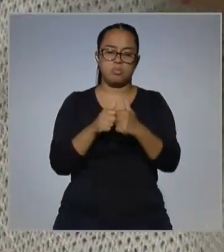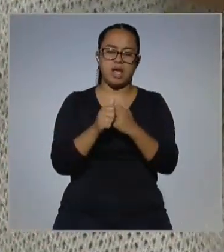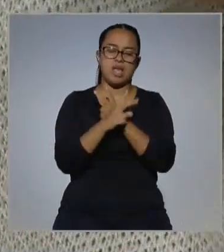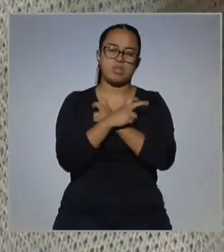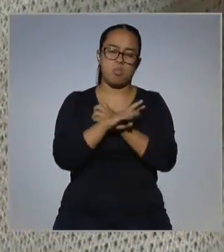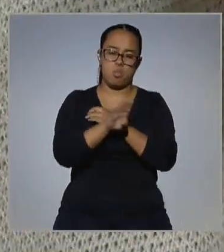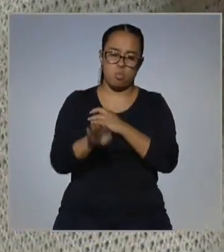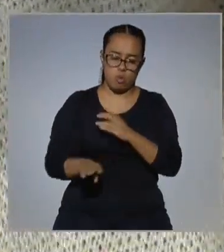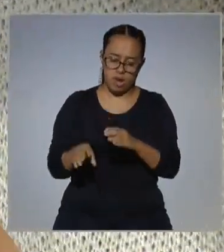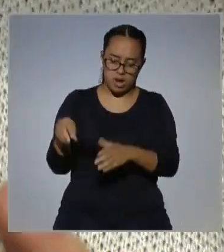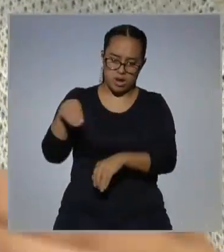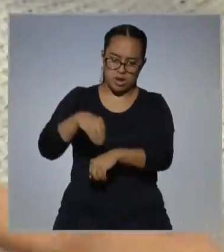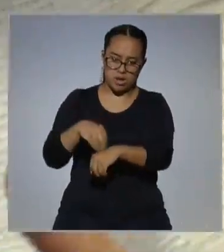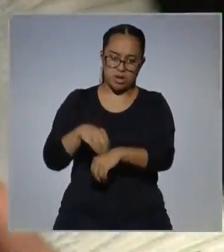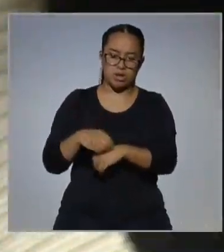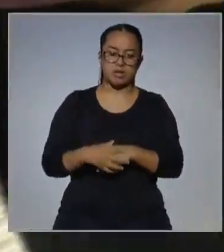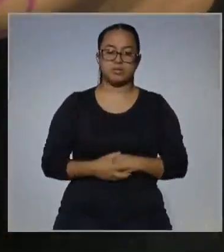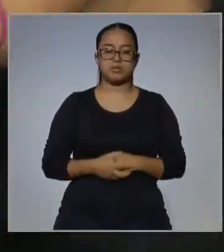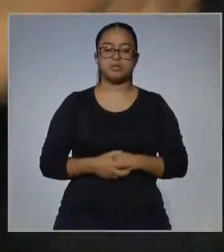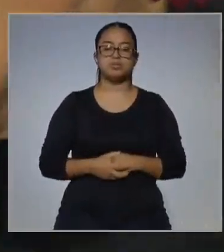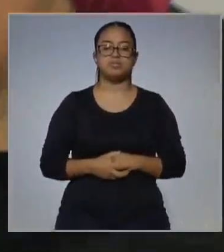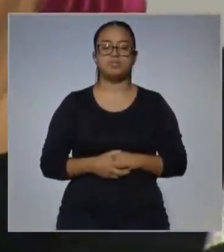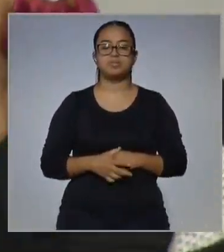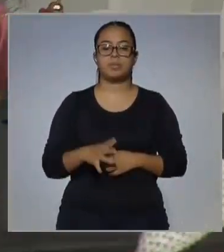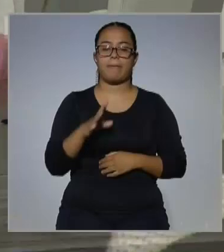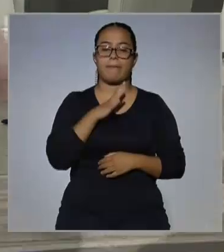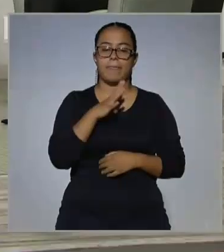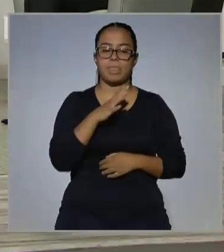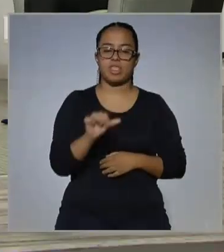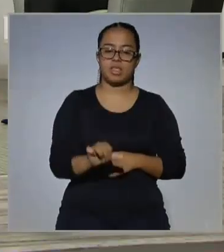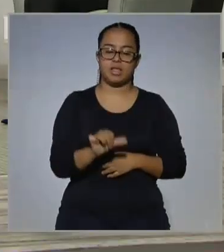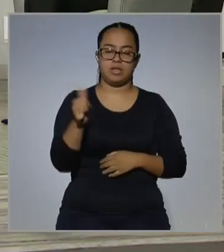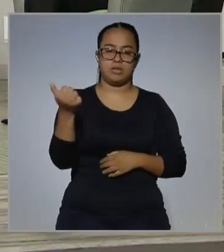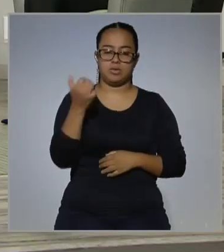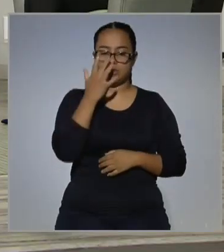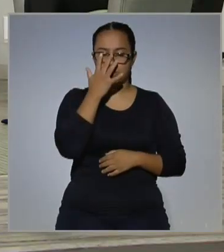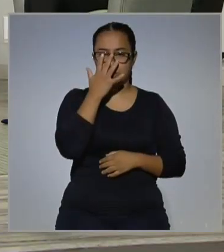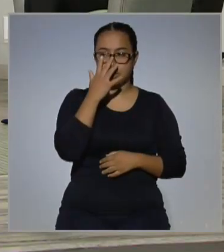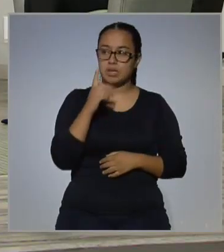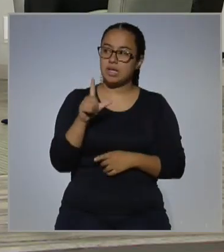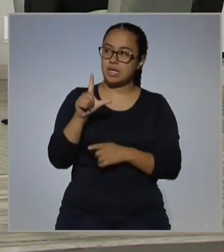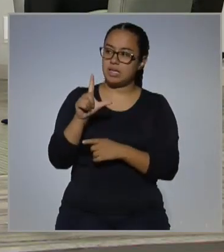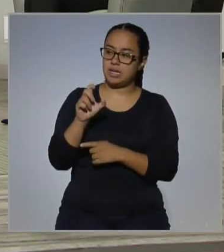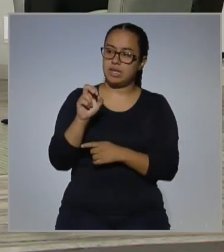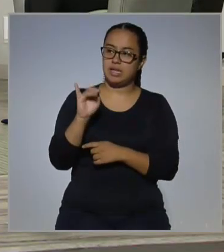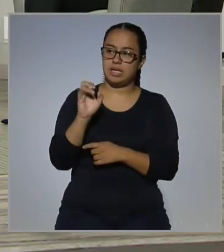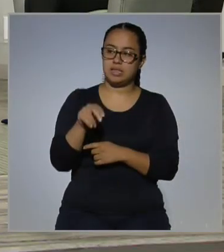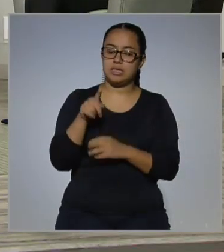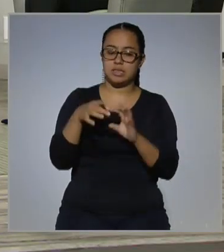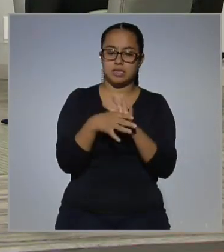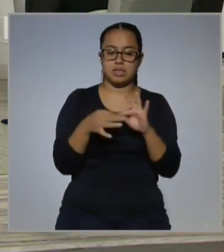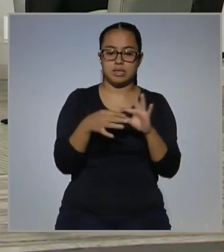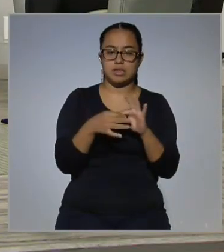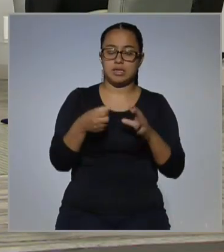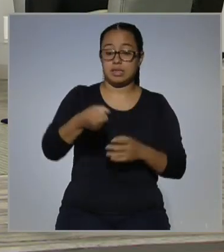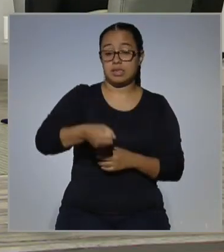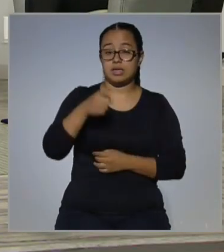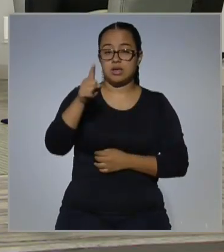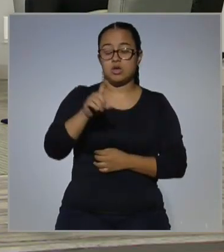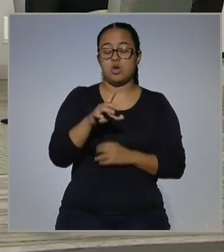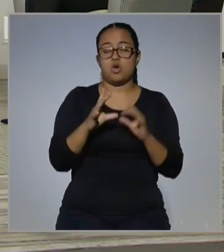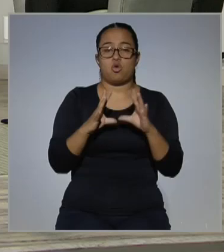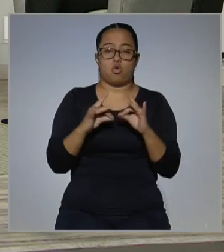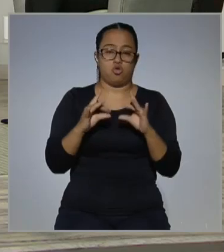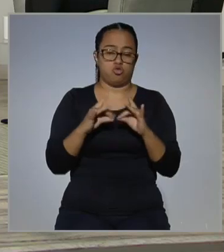muerto. Y tenemos otro de Lenny Fuentes que nos dice, que nos saluda desde